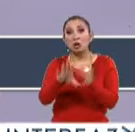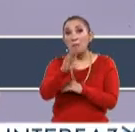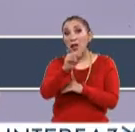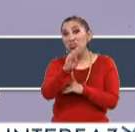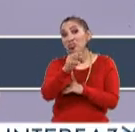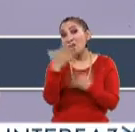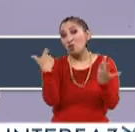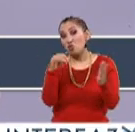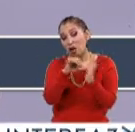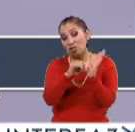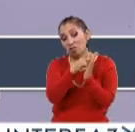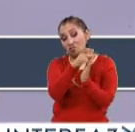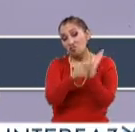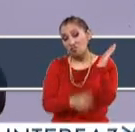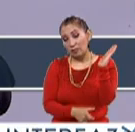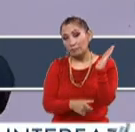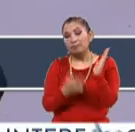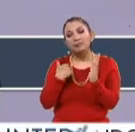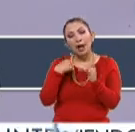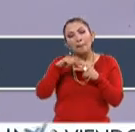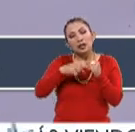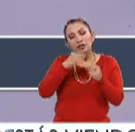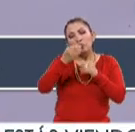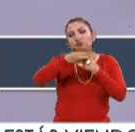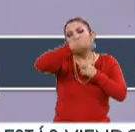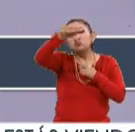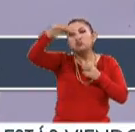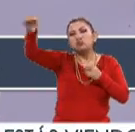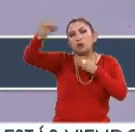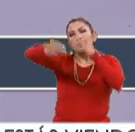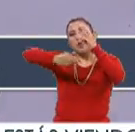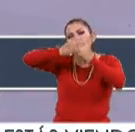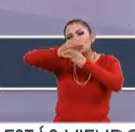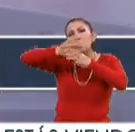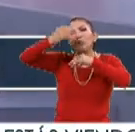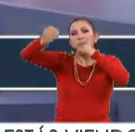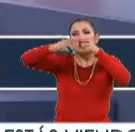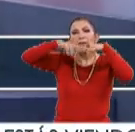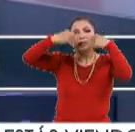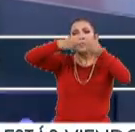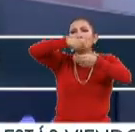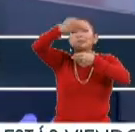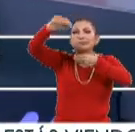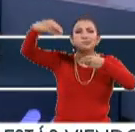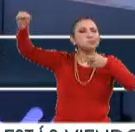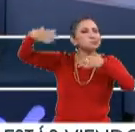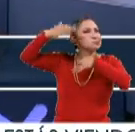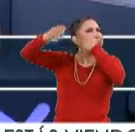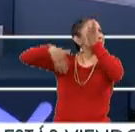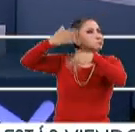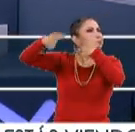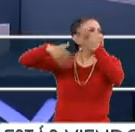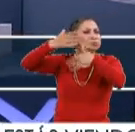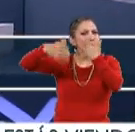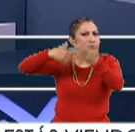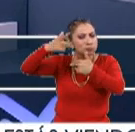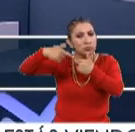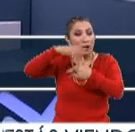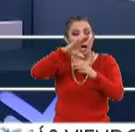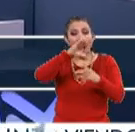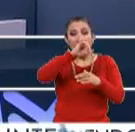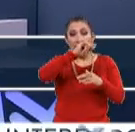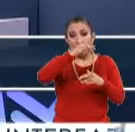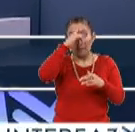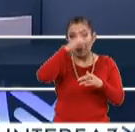en el 90 salió el artículo. Y empezó a rodar por el mundo el artículo con la revista, y luego pues la Academia